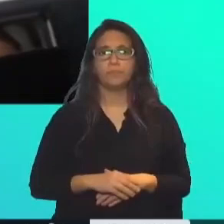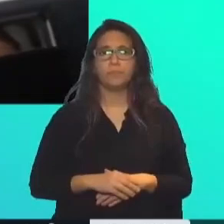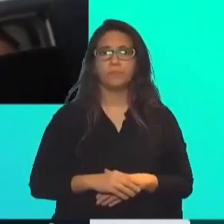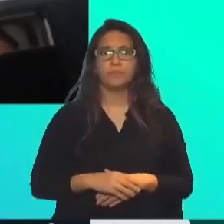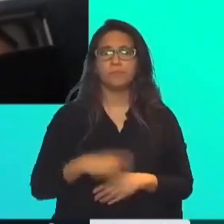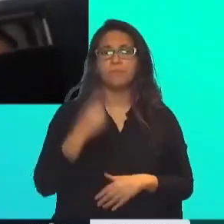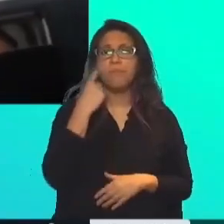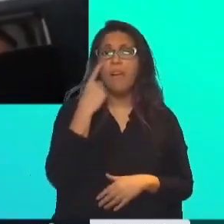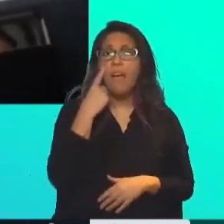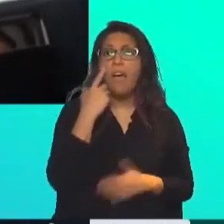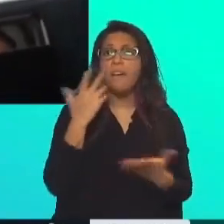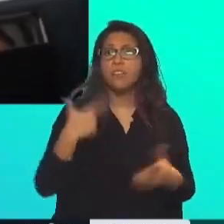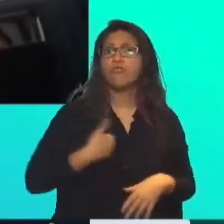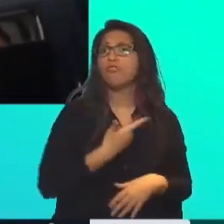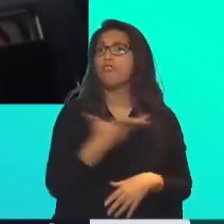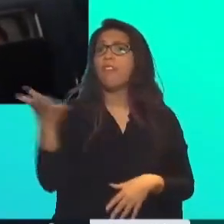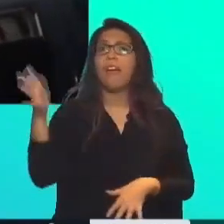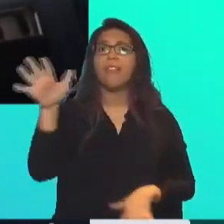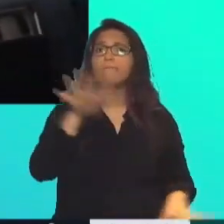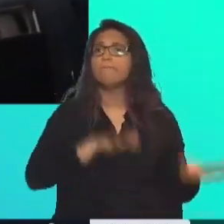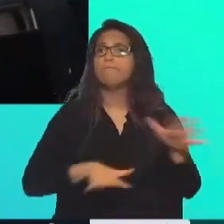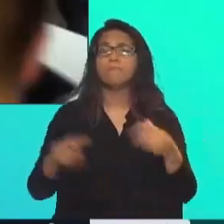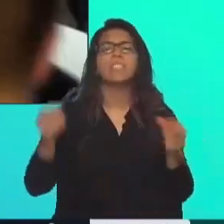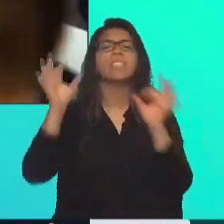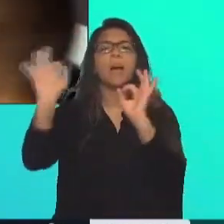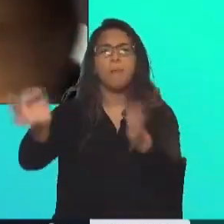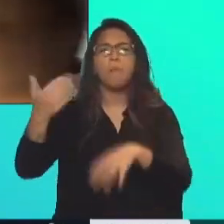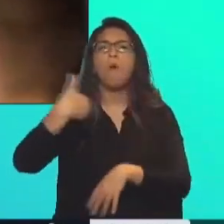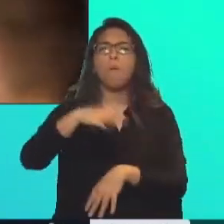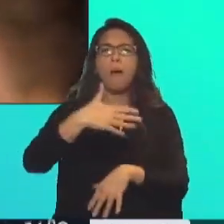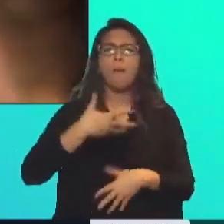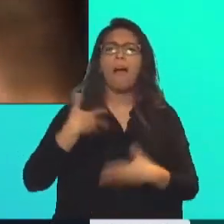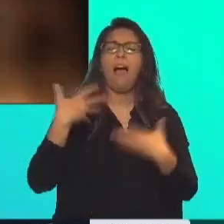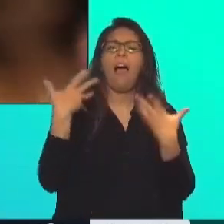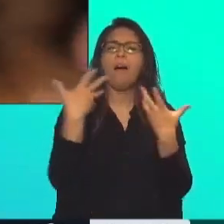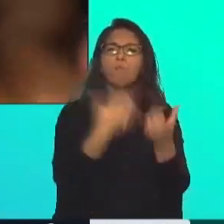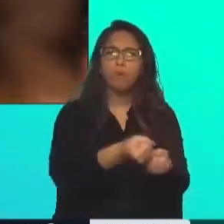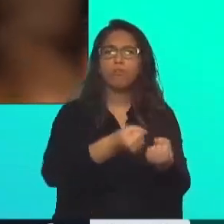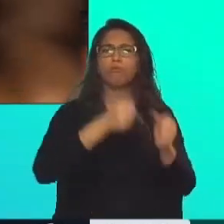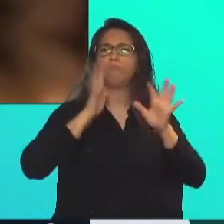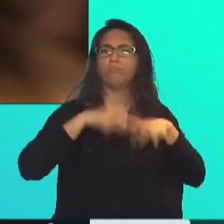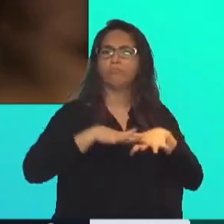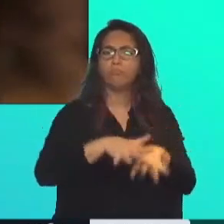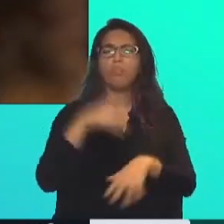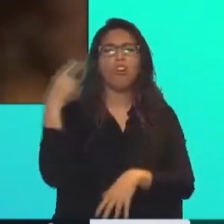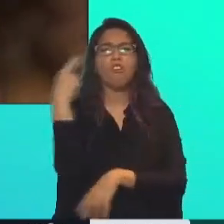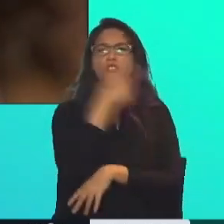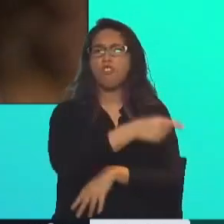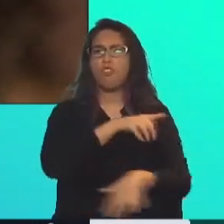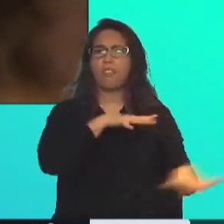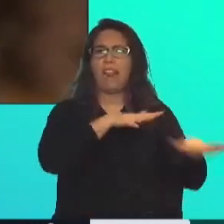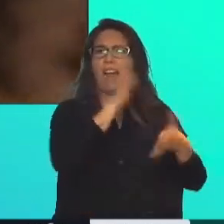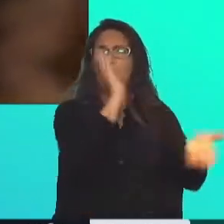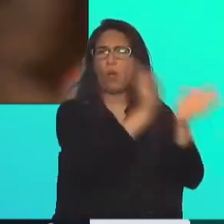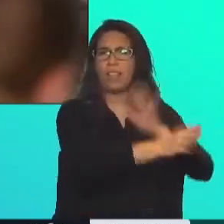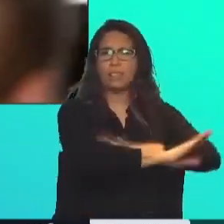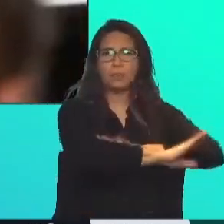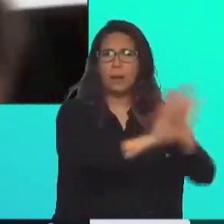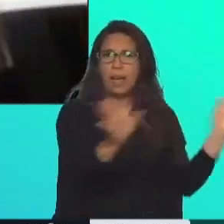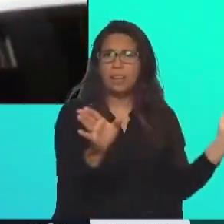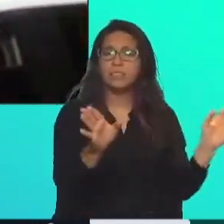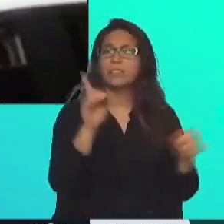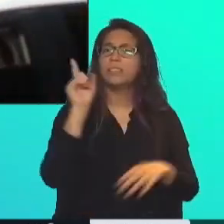de la sociedad que sabemos que se va a manifestar solidariamente y en repudio de estas agresiones, sino